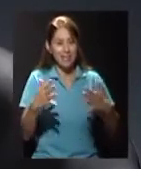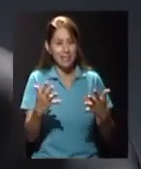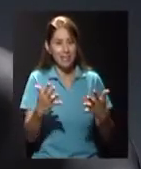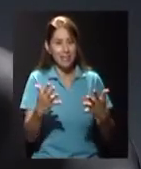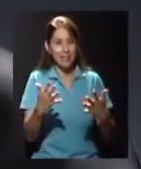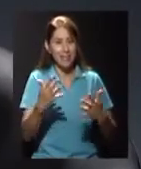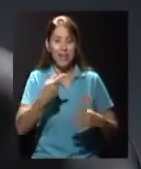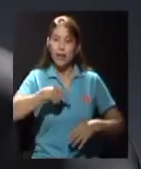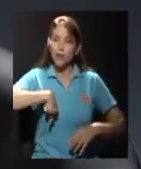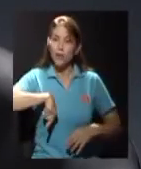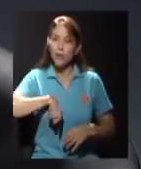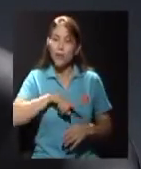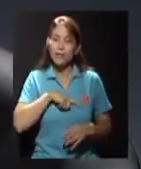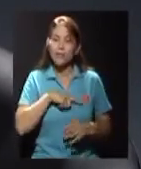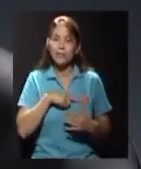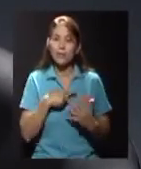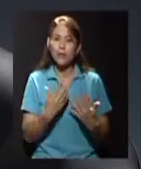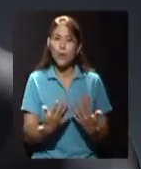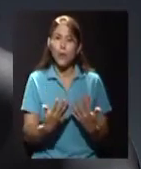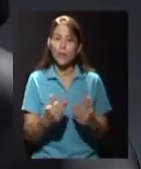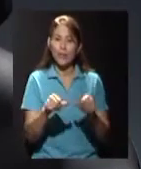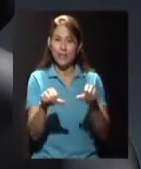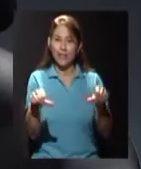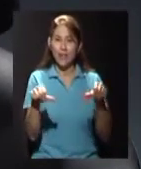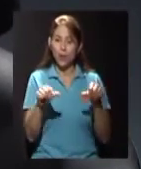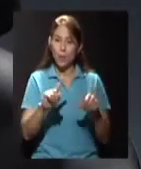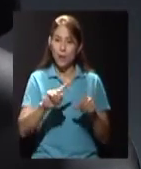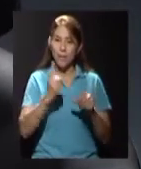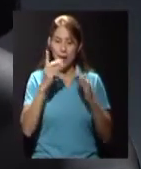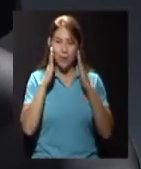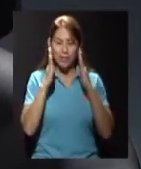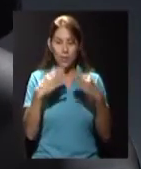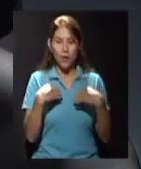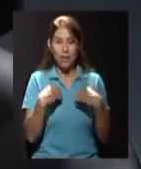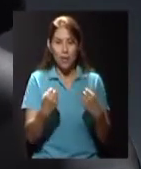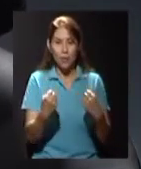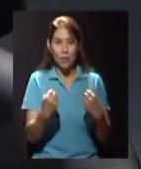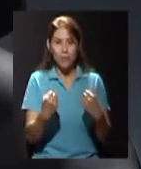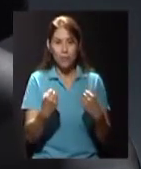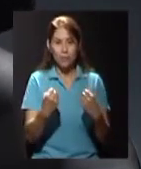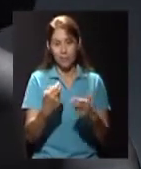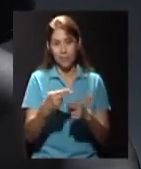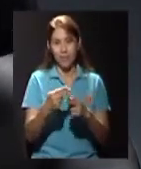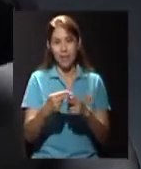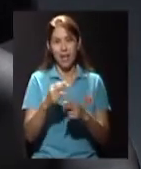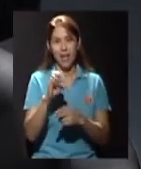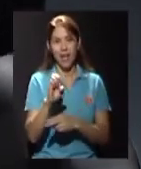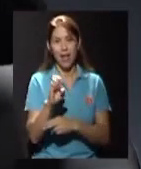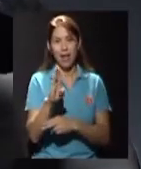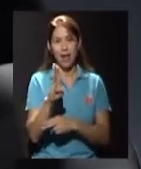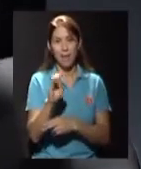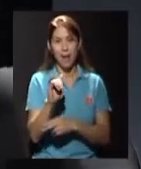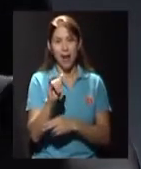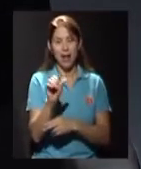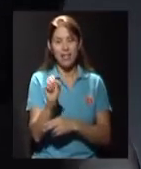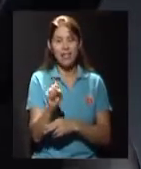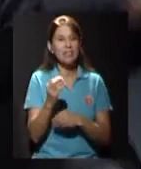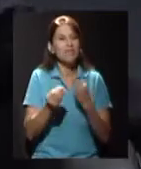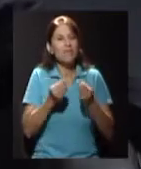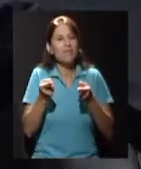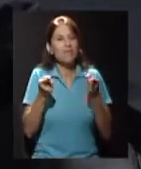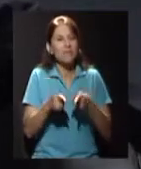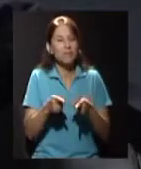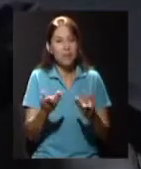nuestro sector primario básicamente estamos hablando de baix como la interacción entre